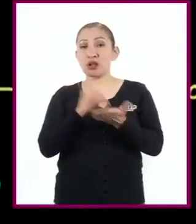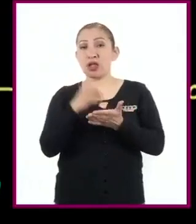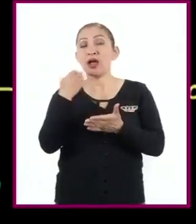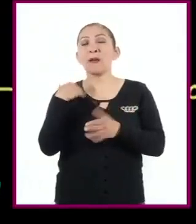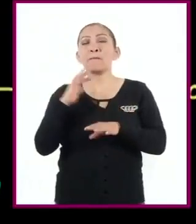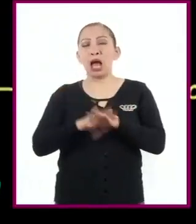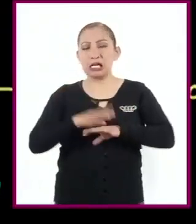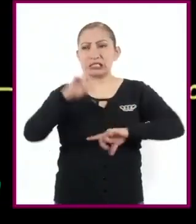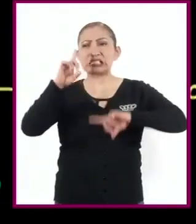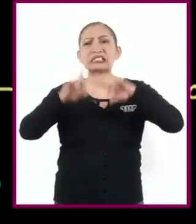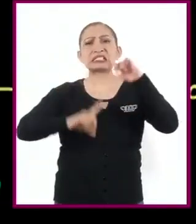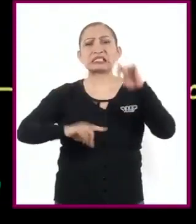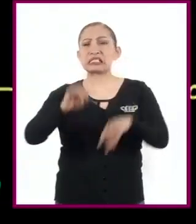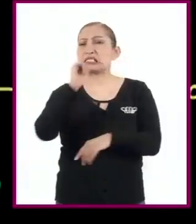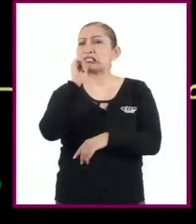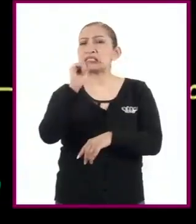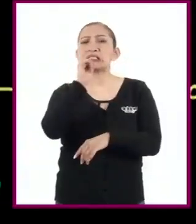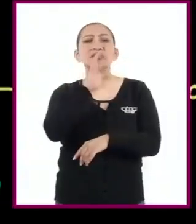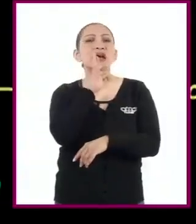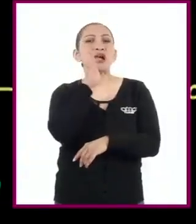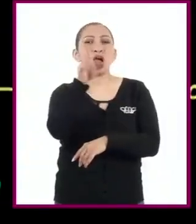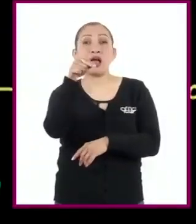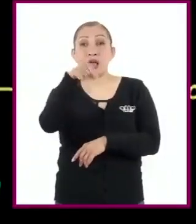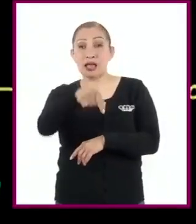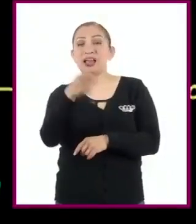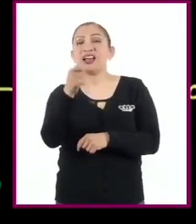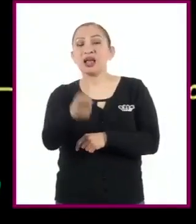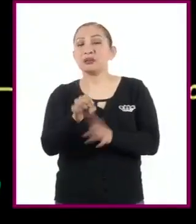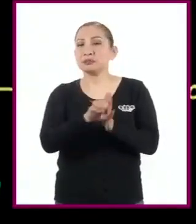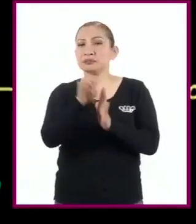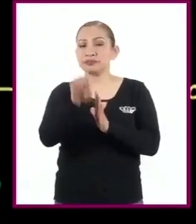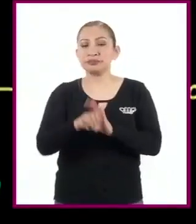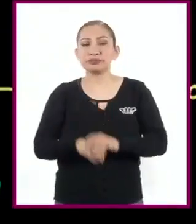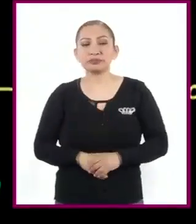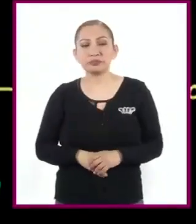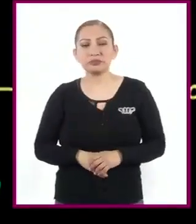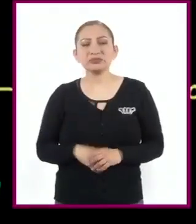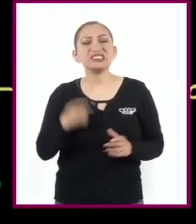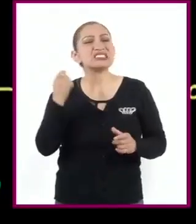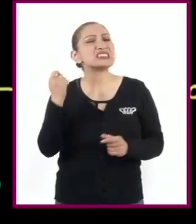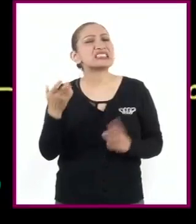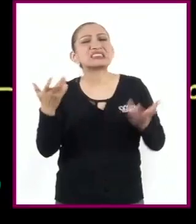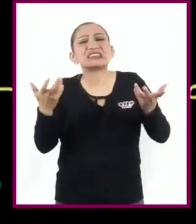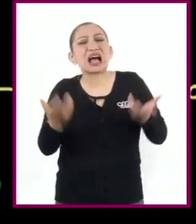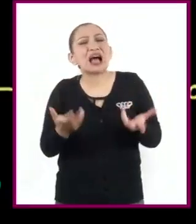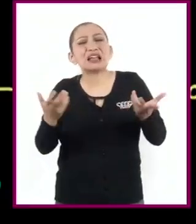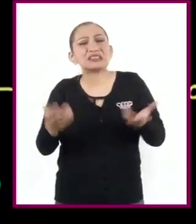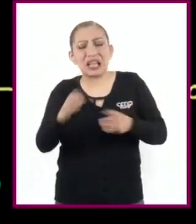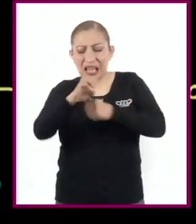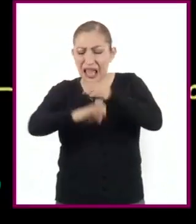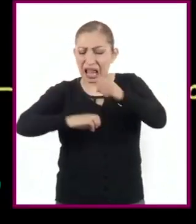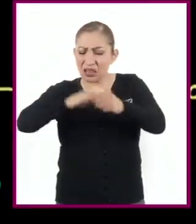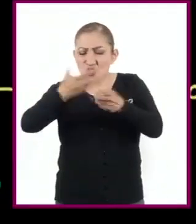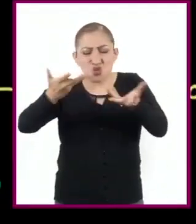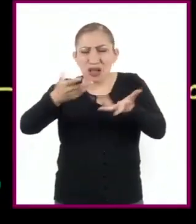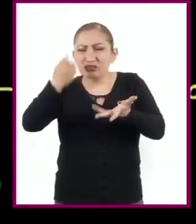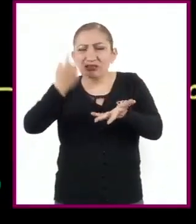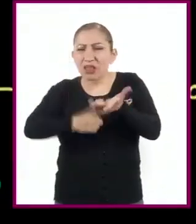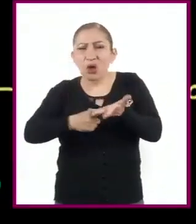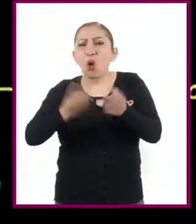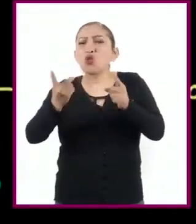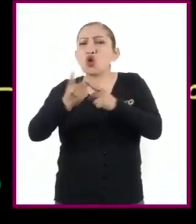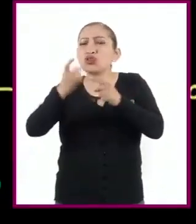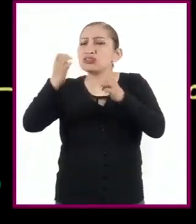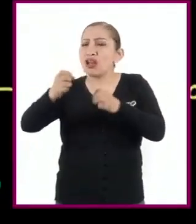muchas preguntas que aún no son respondidas aquí, como por ejemplo, ¿qué están haciendo los electrones? ¿O